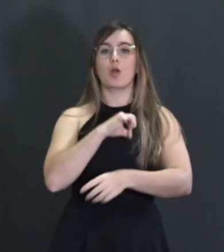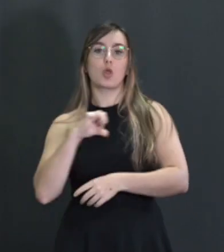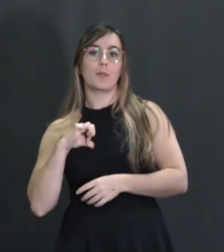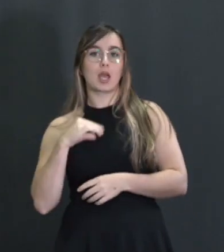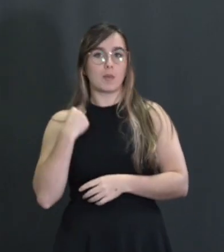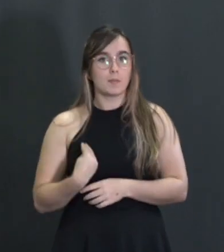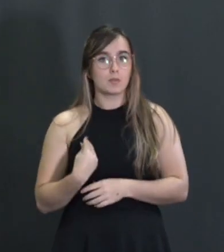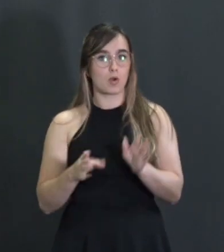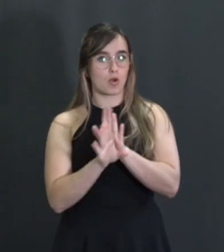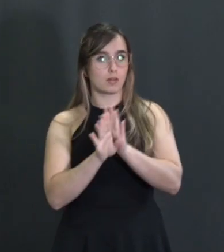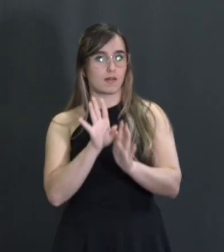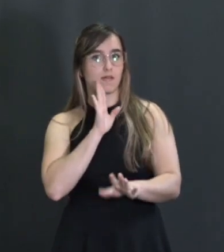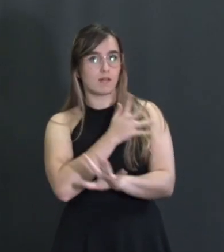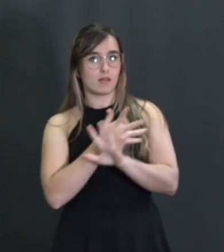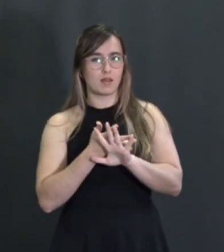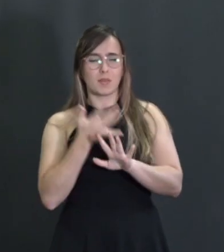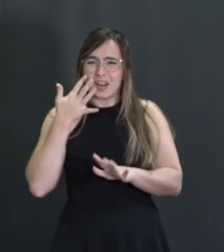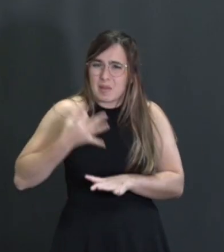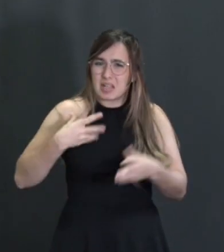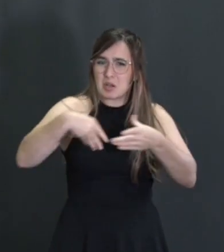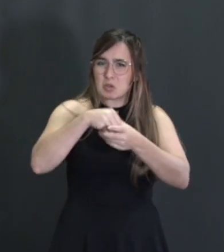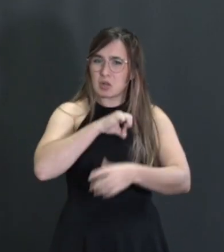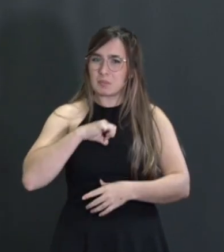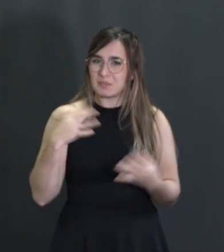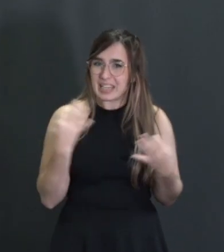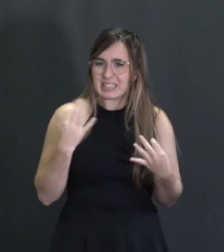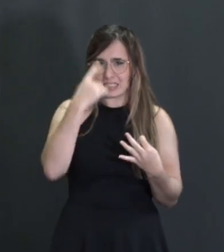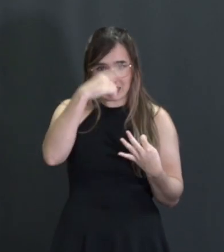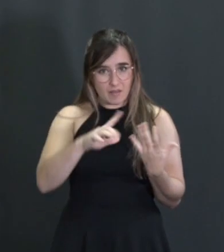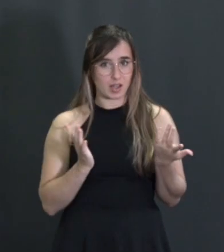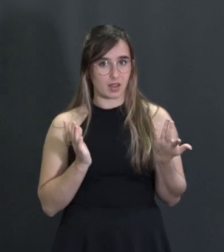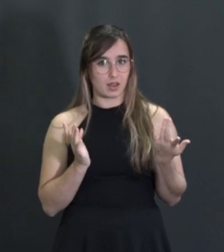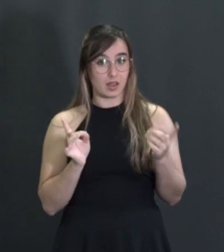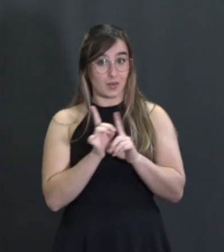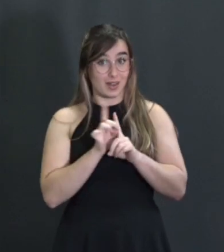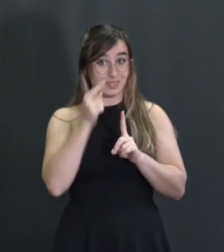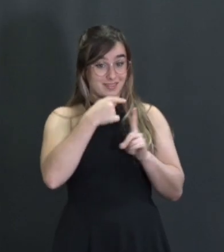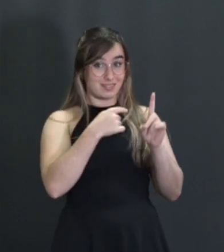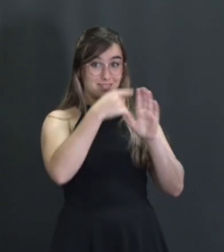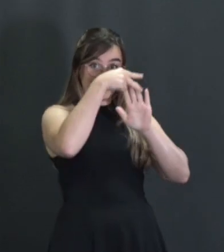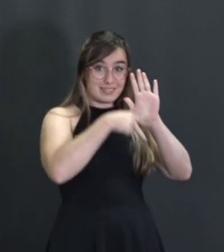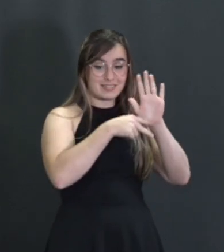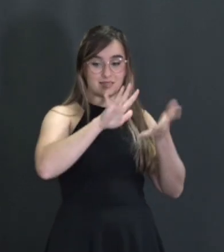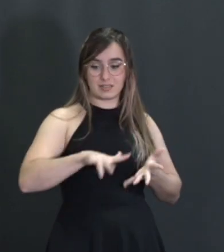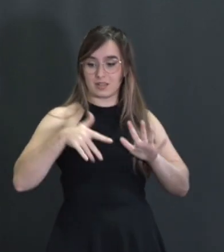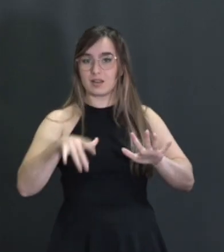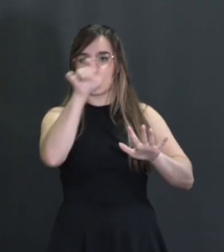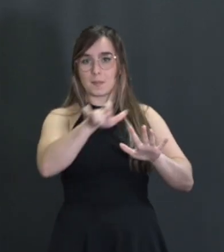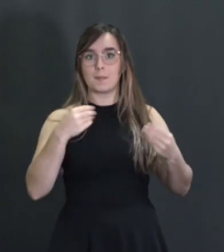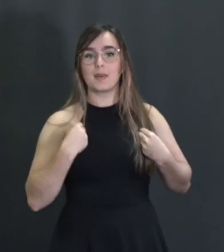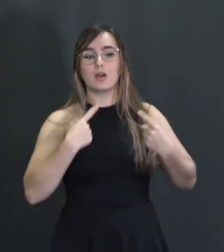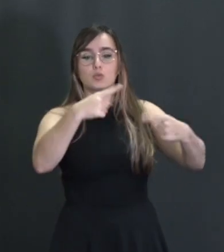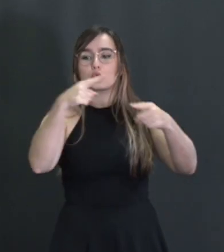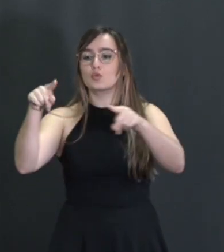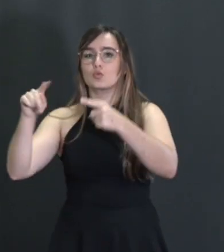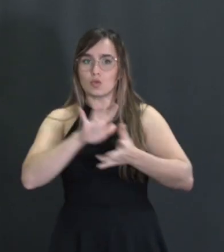Pero ¿sabemos qué significa eso? ¿Sabemos llevar esto a la vida de Manolo, a la vida de Antonio, a la vida de